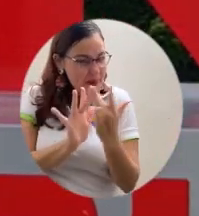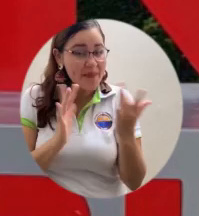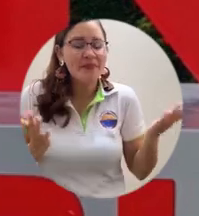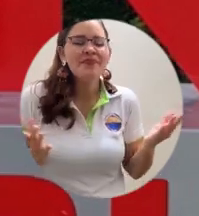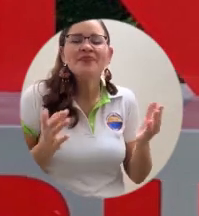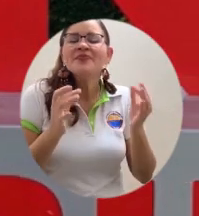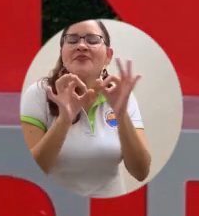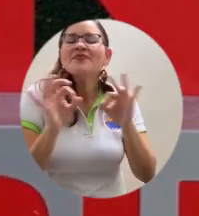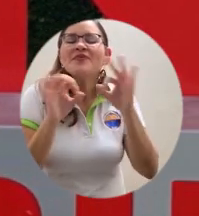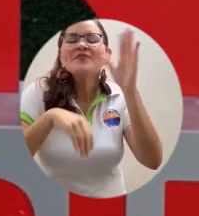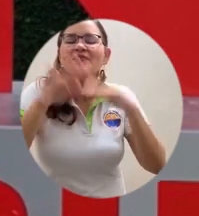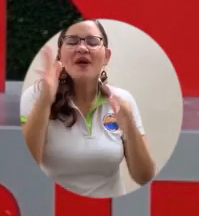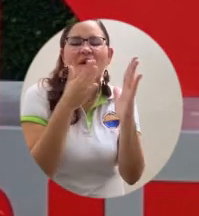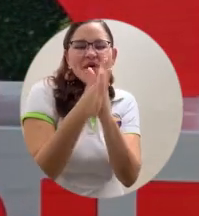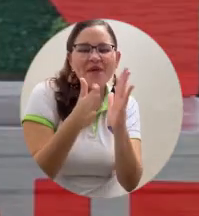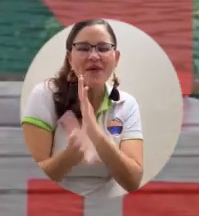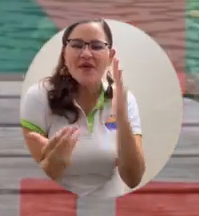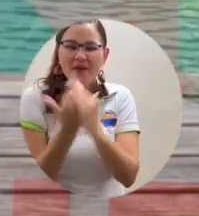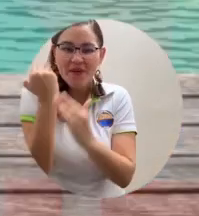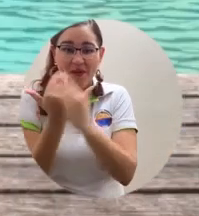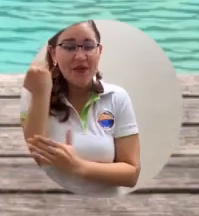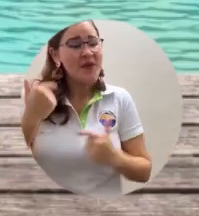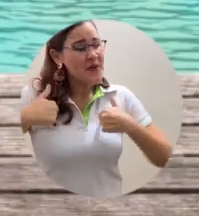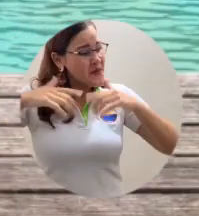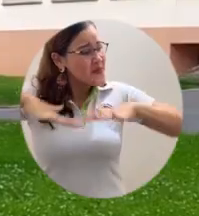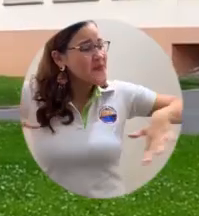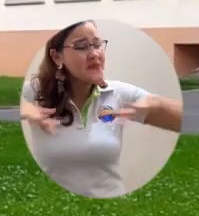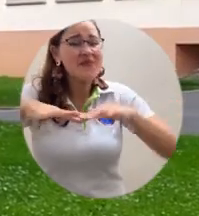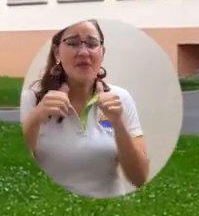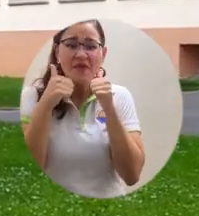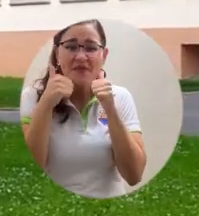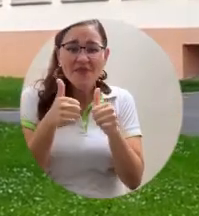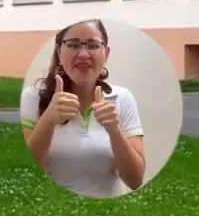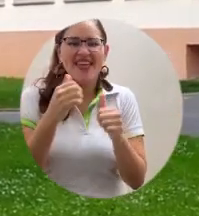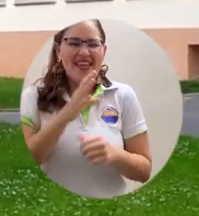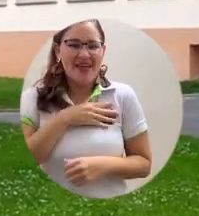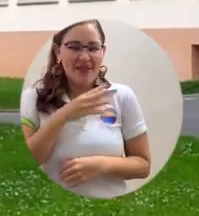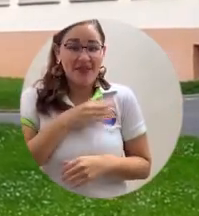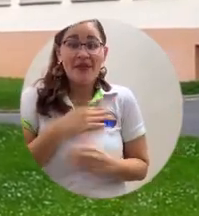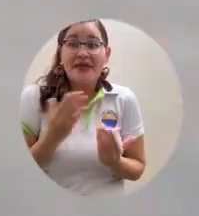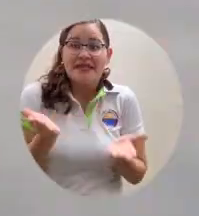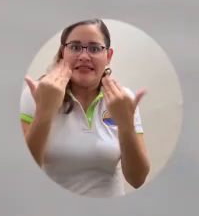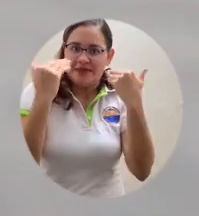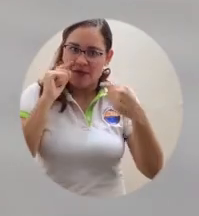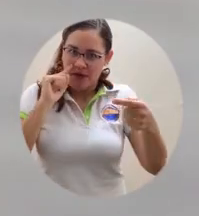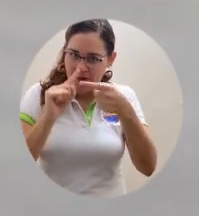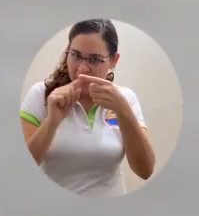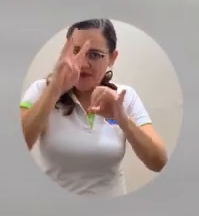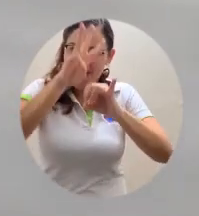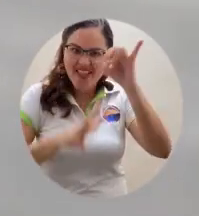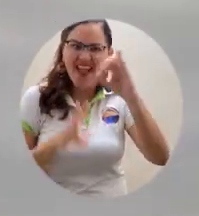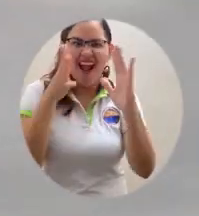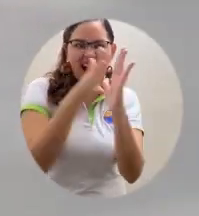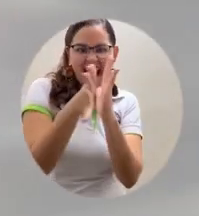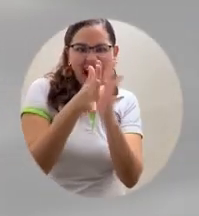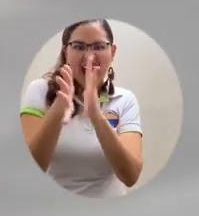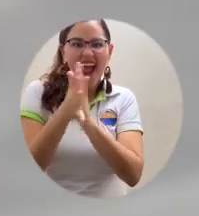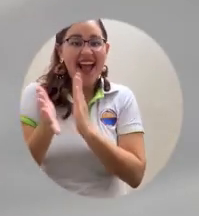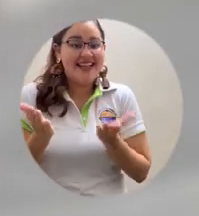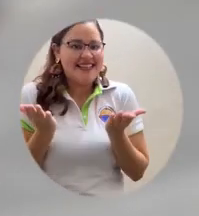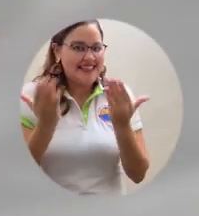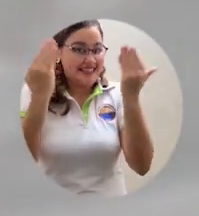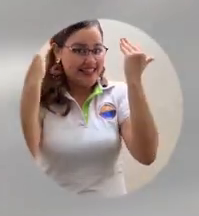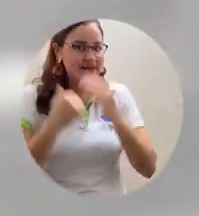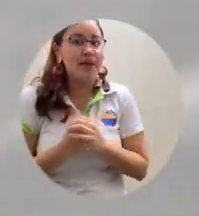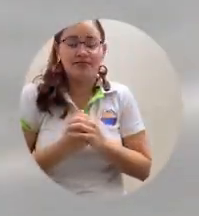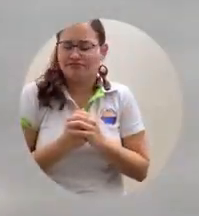vendrán cosas nuevas. Me he divertido mucho, la hemos pasado realmente muy bien. Considero que estas herramientas como Instagram y como todas las redes sociales son